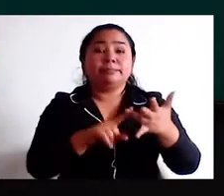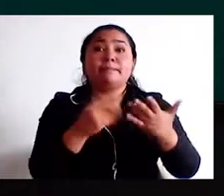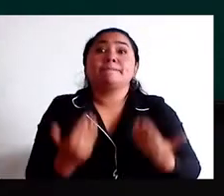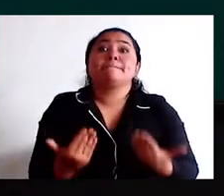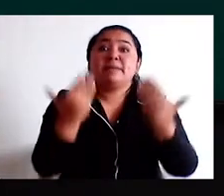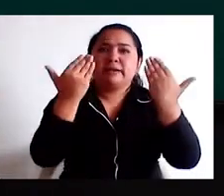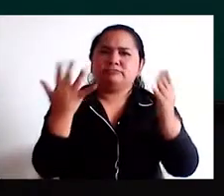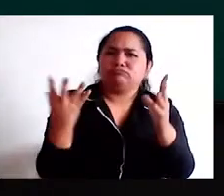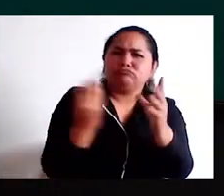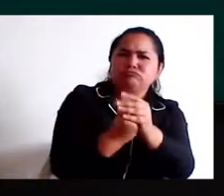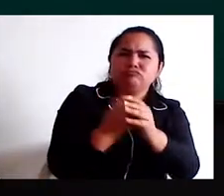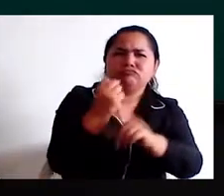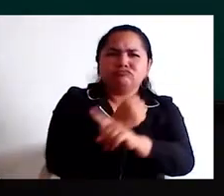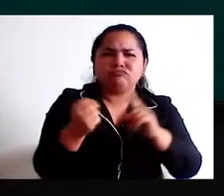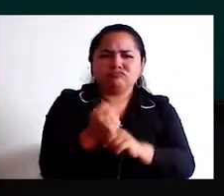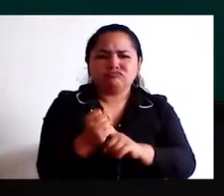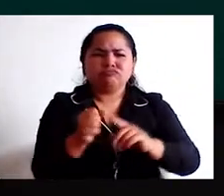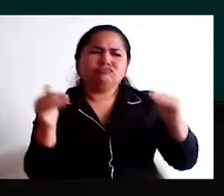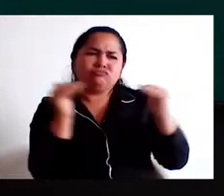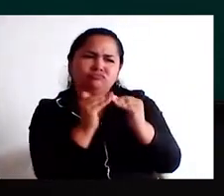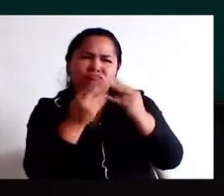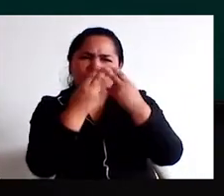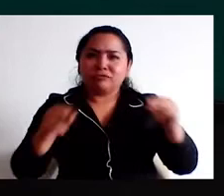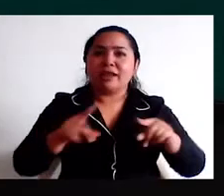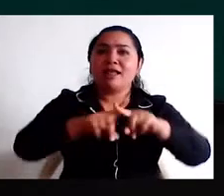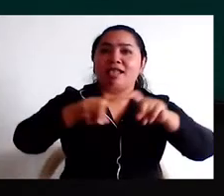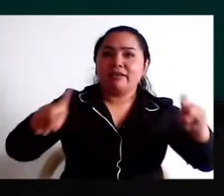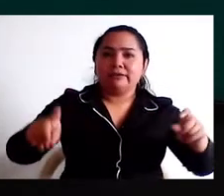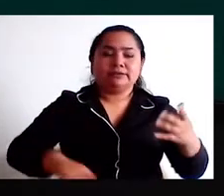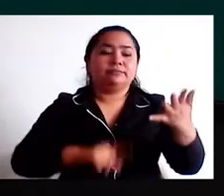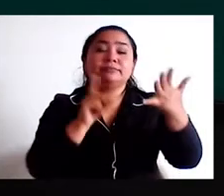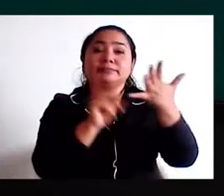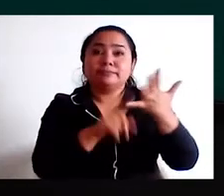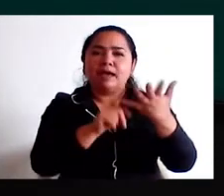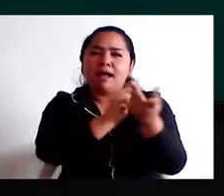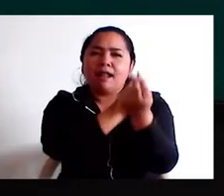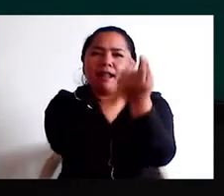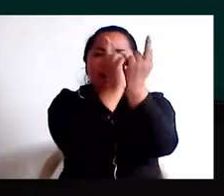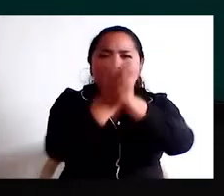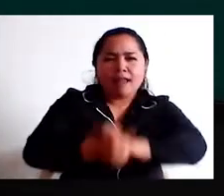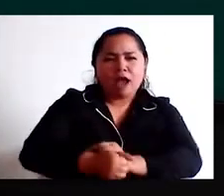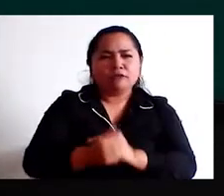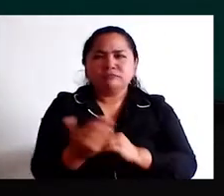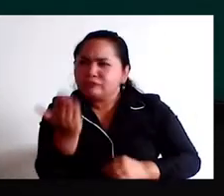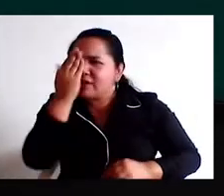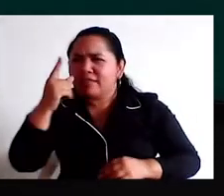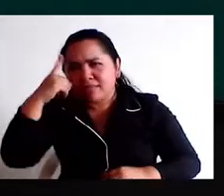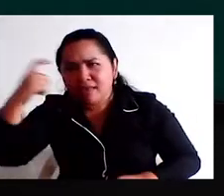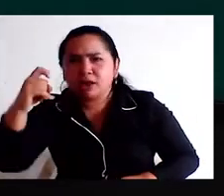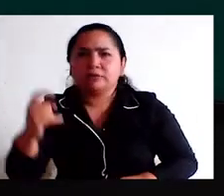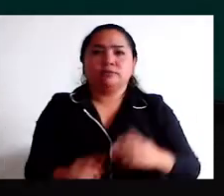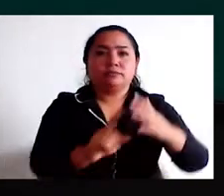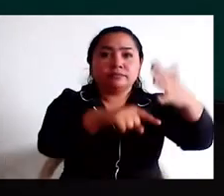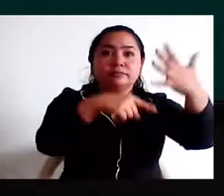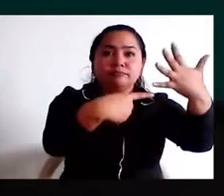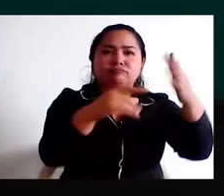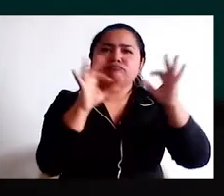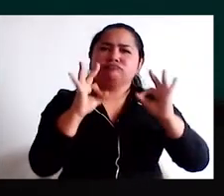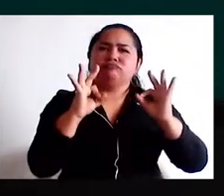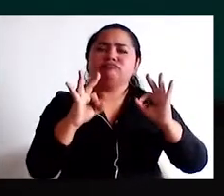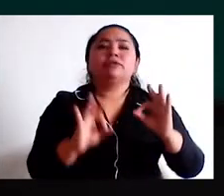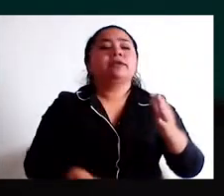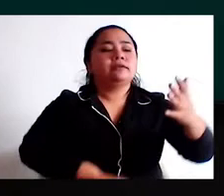participativa bienestar e inclusión social equidad de género y diversidad es transformación para enfrentar los nuevos retos